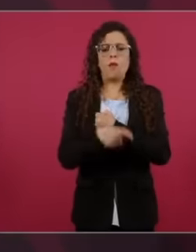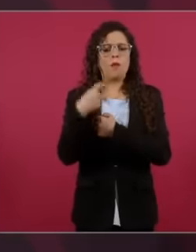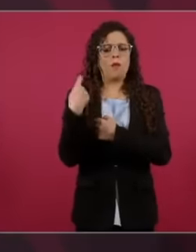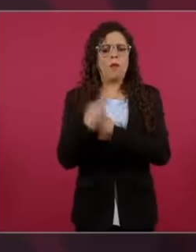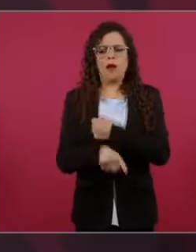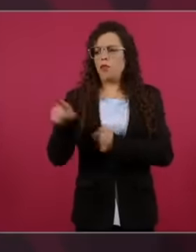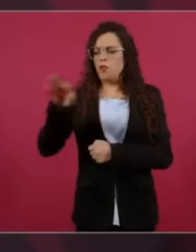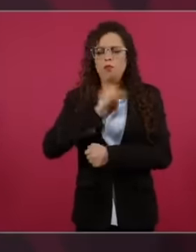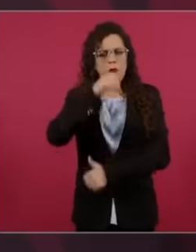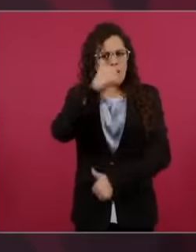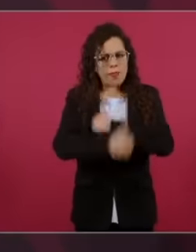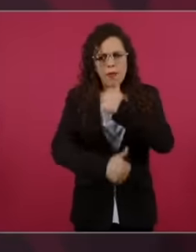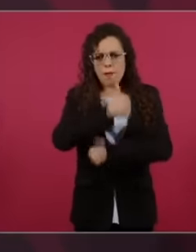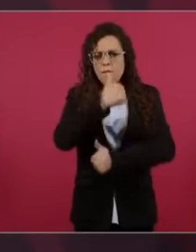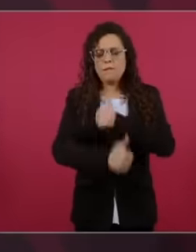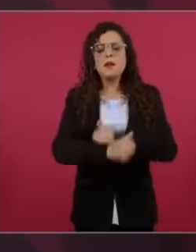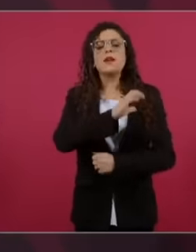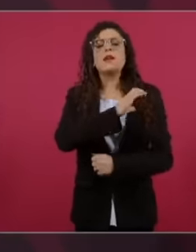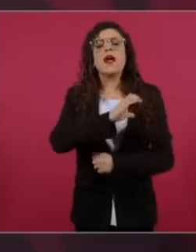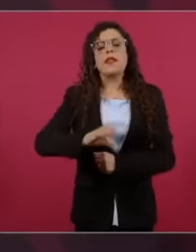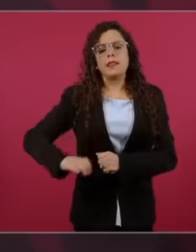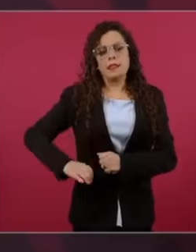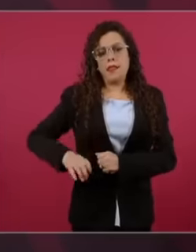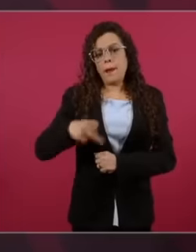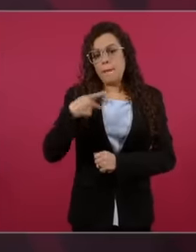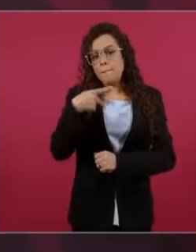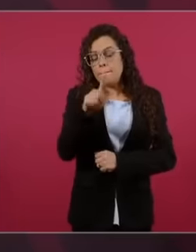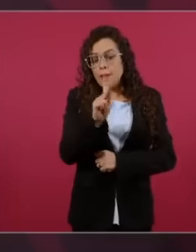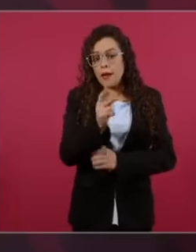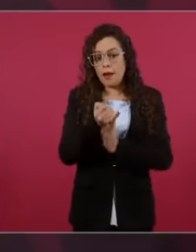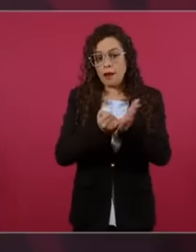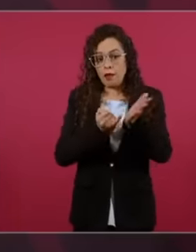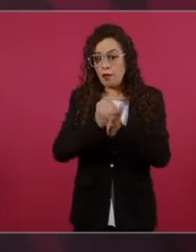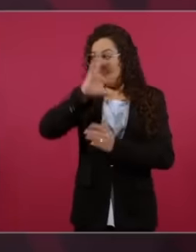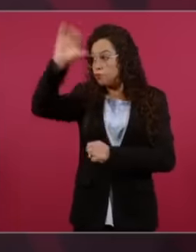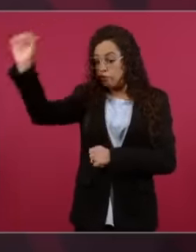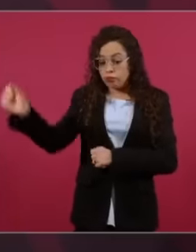Pero el pueblo va a decidir.